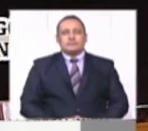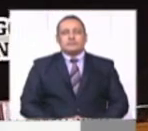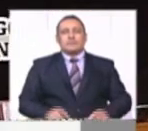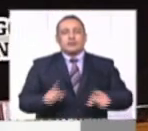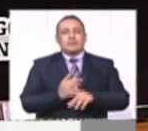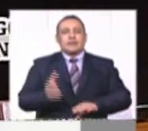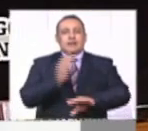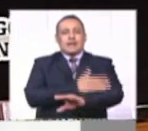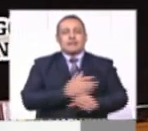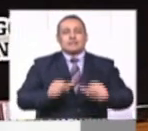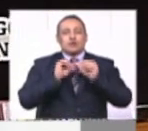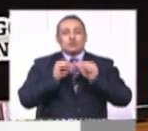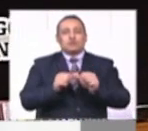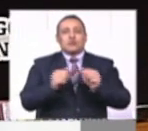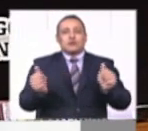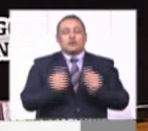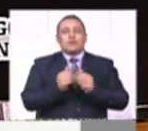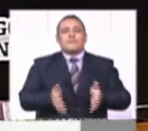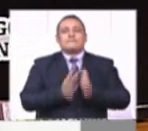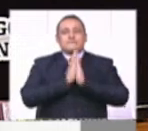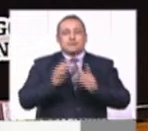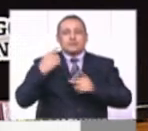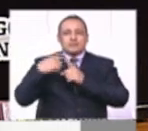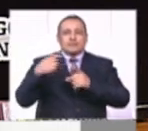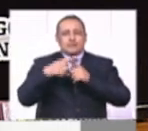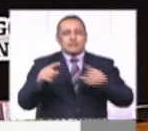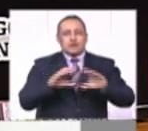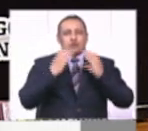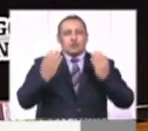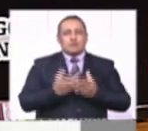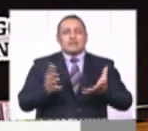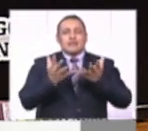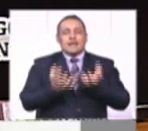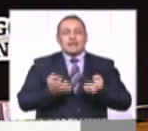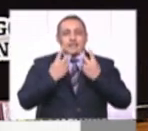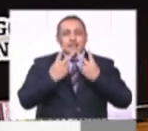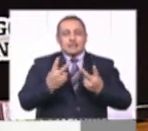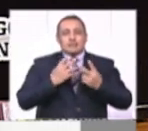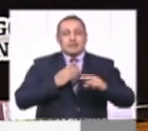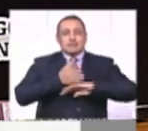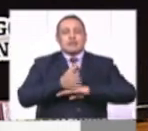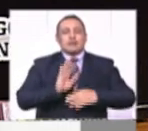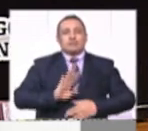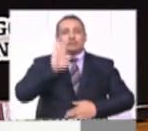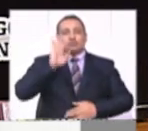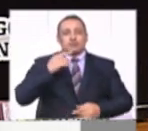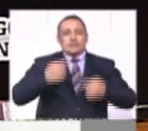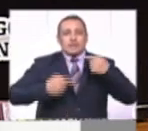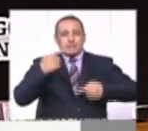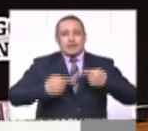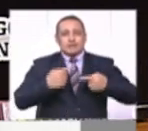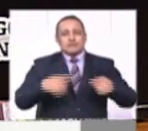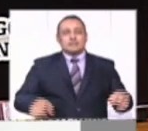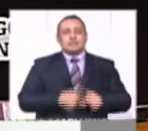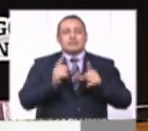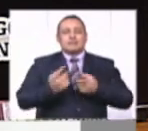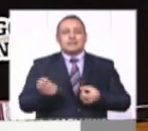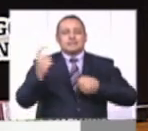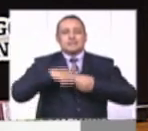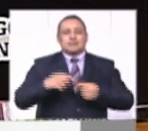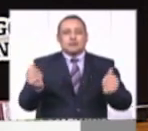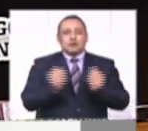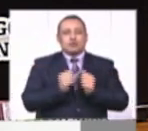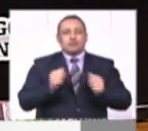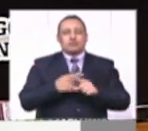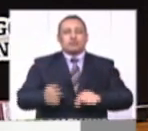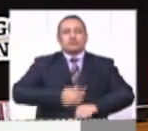antes de continuar pido a los señores congresistas que deseen intervenir en el debate se inscriban a través de